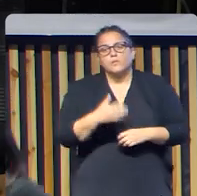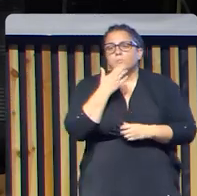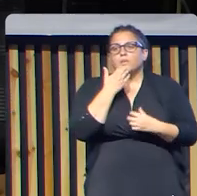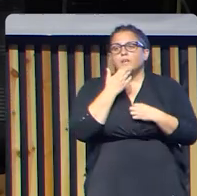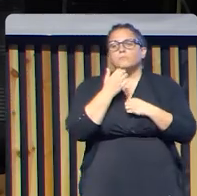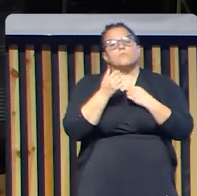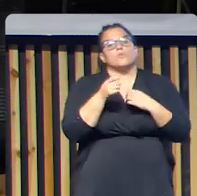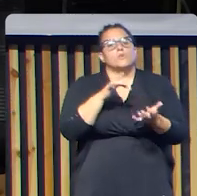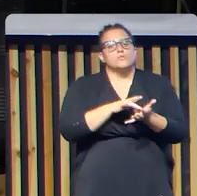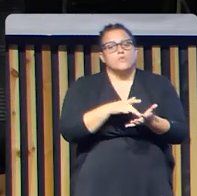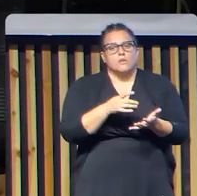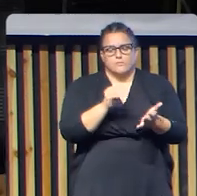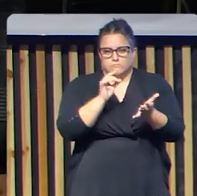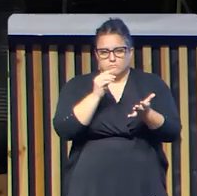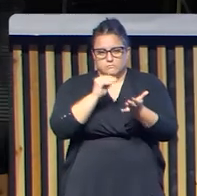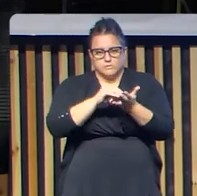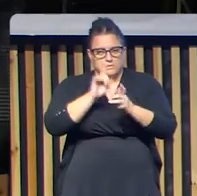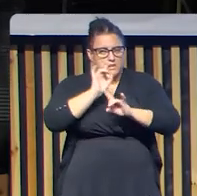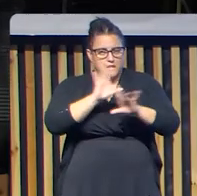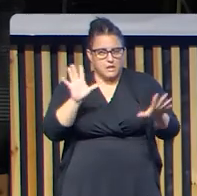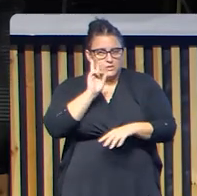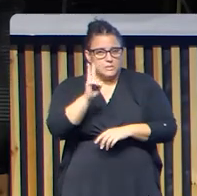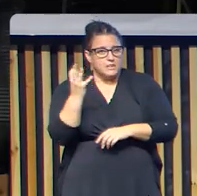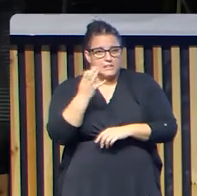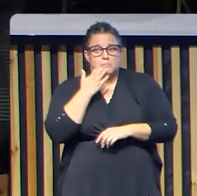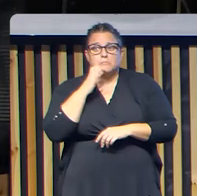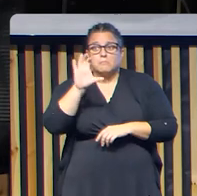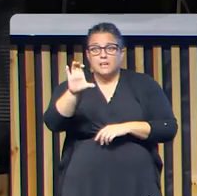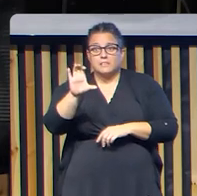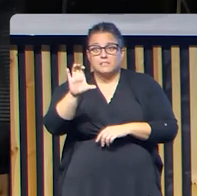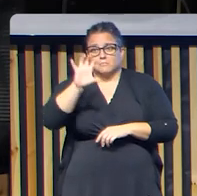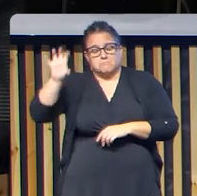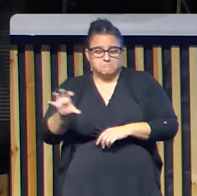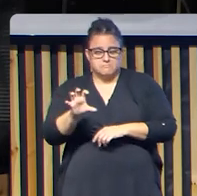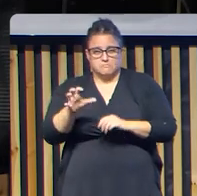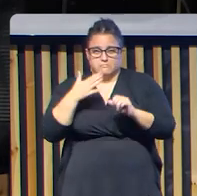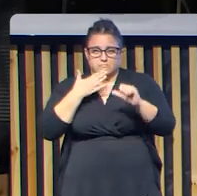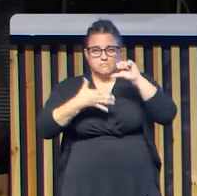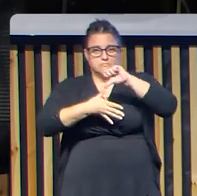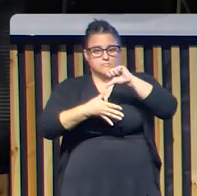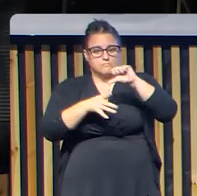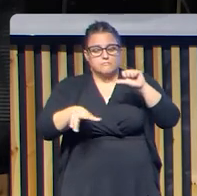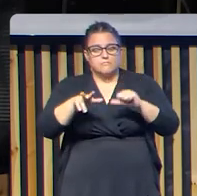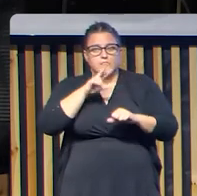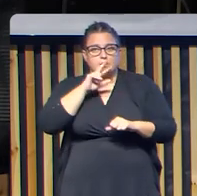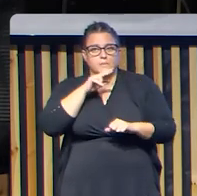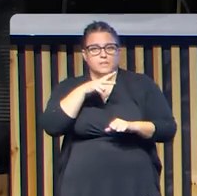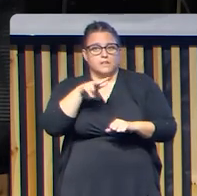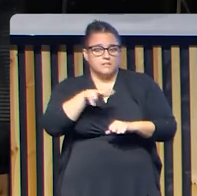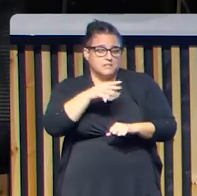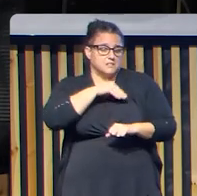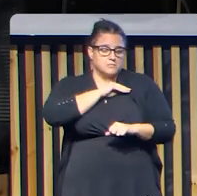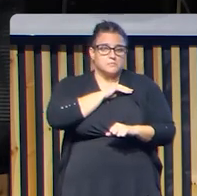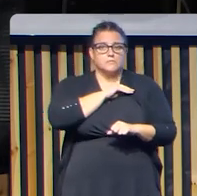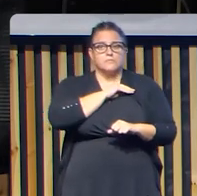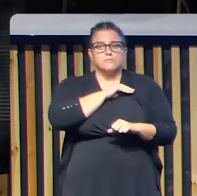tenemos lo estamos viendo muy claramente en el hecho de que el país hispanohablante en América que más está desarrollando